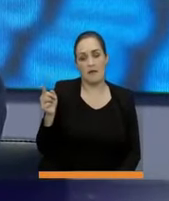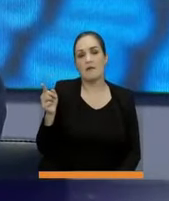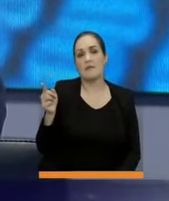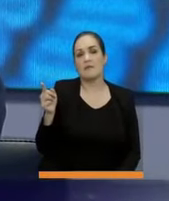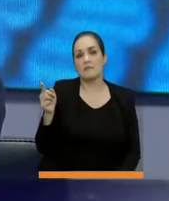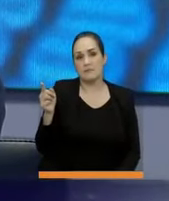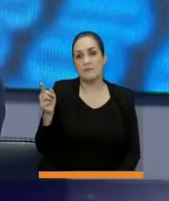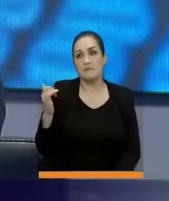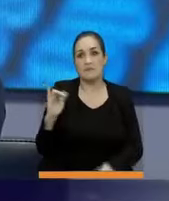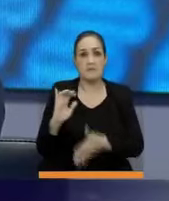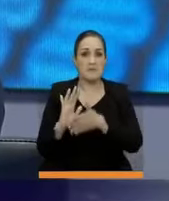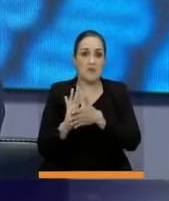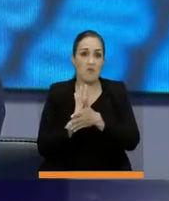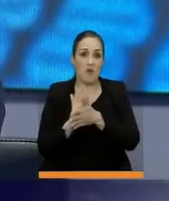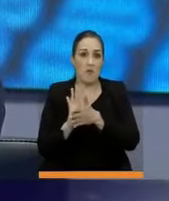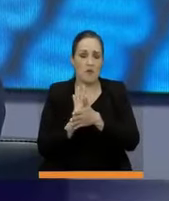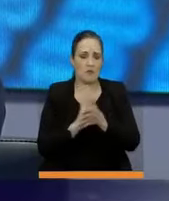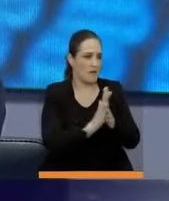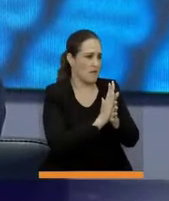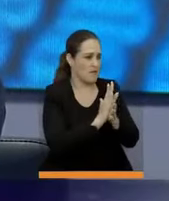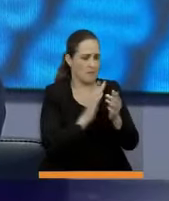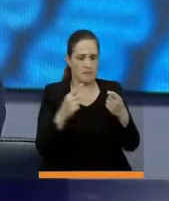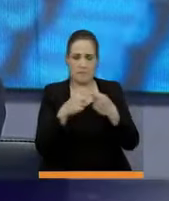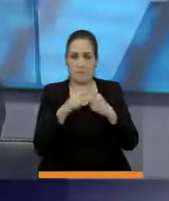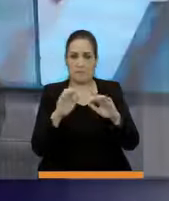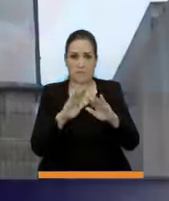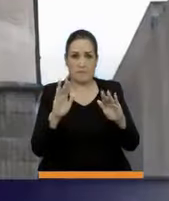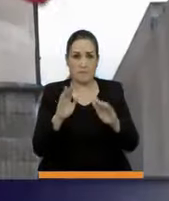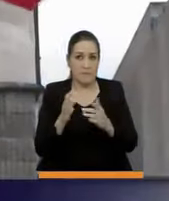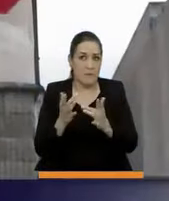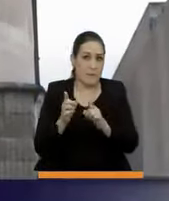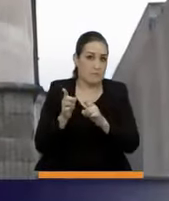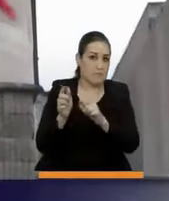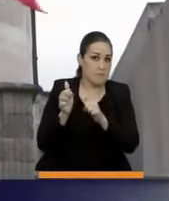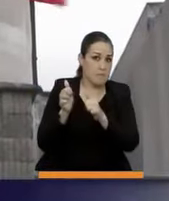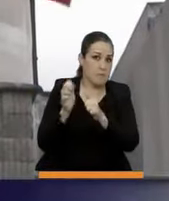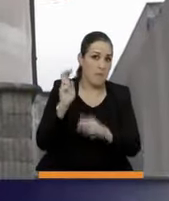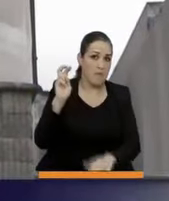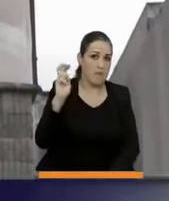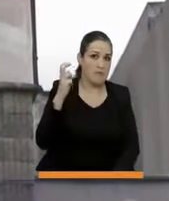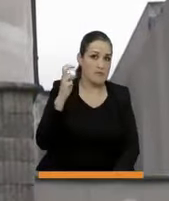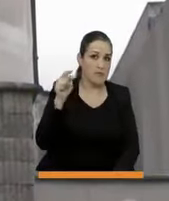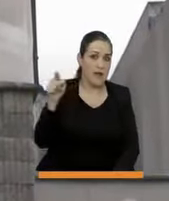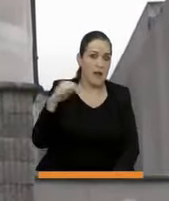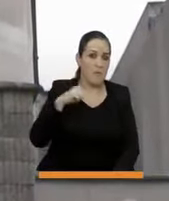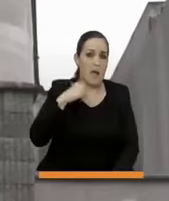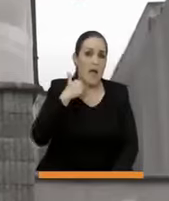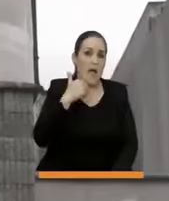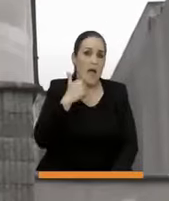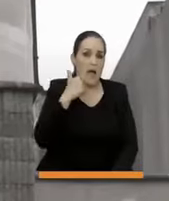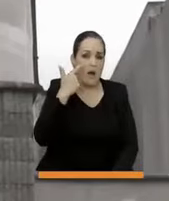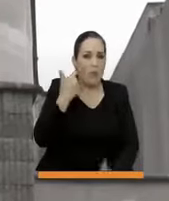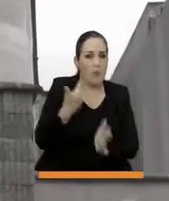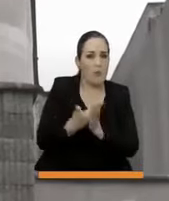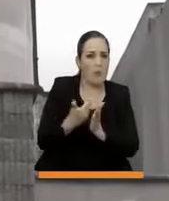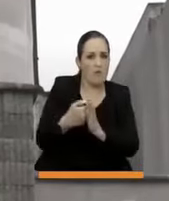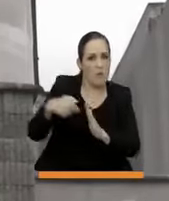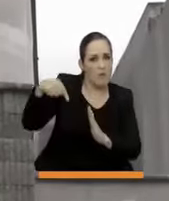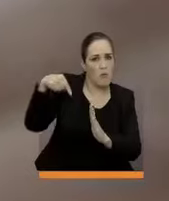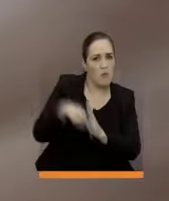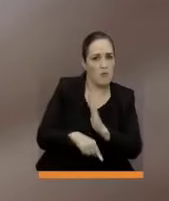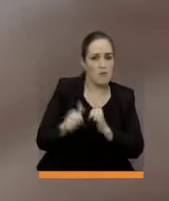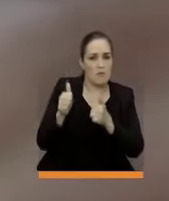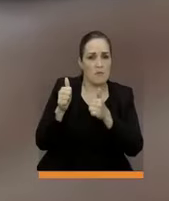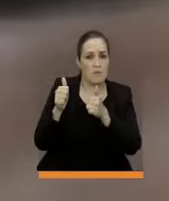Hay informaciones cruzadas. Yo espero que la Fiscal General de la Nación pronto pueda tener algunos elementos de fondo. Lo claro es